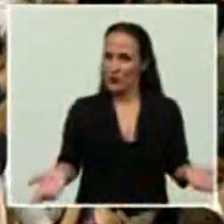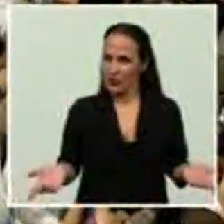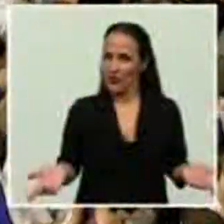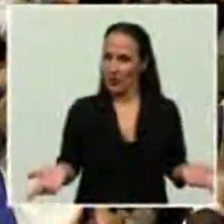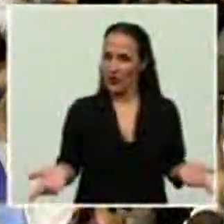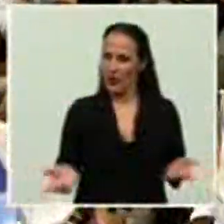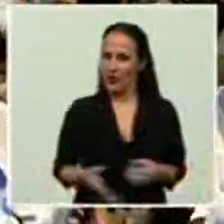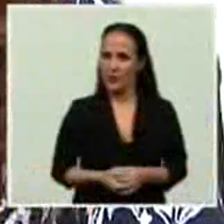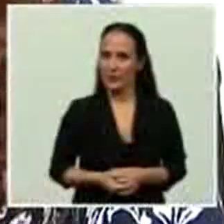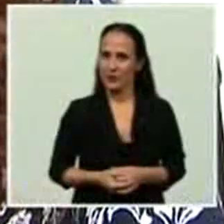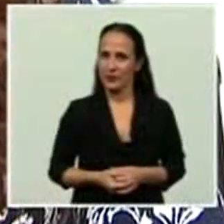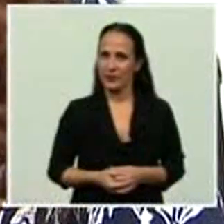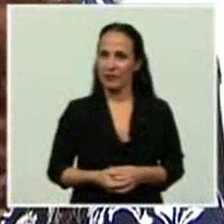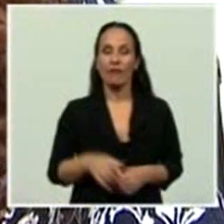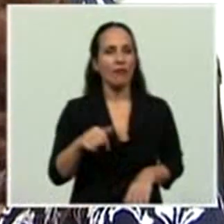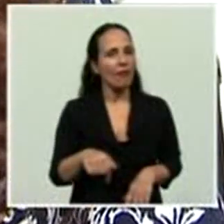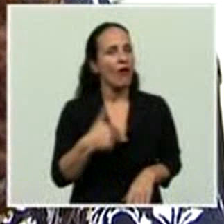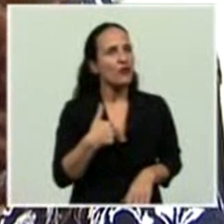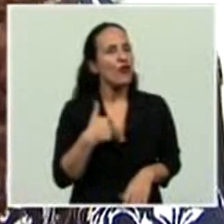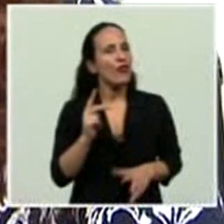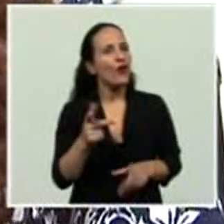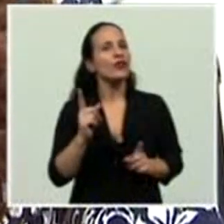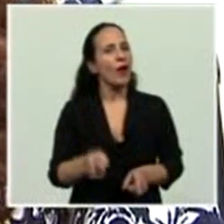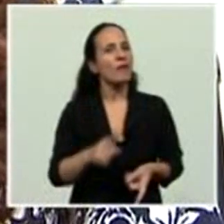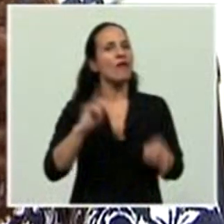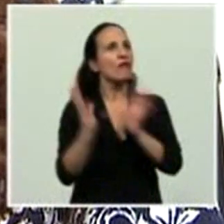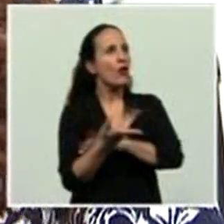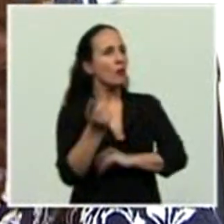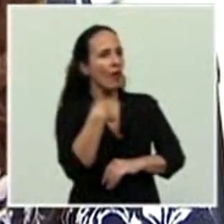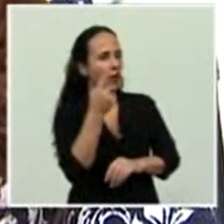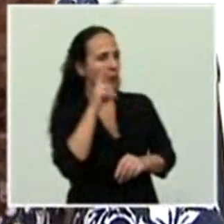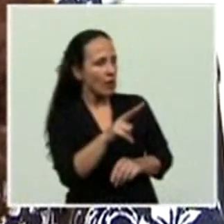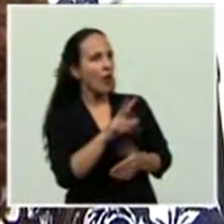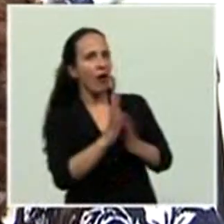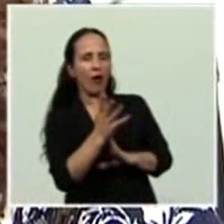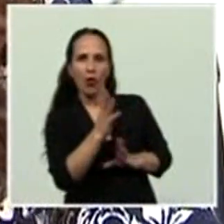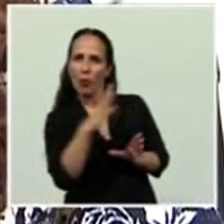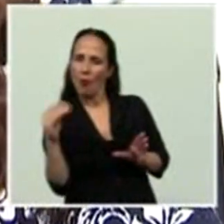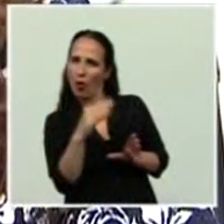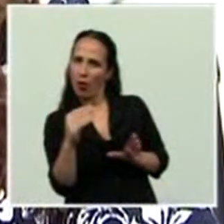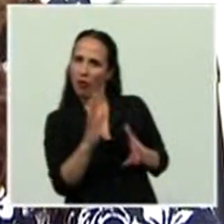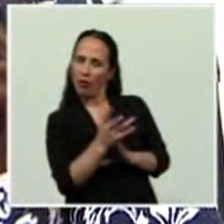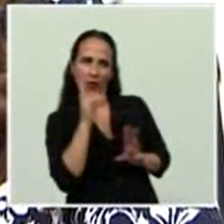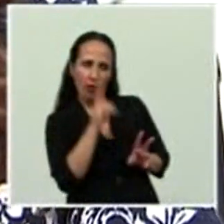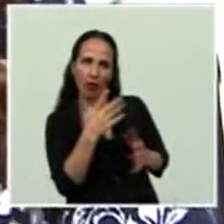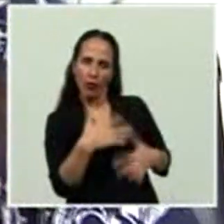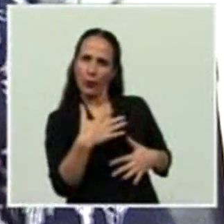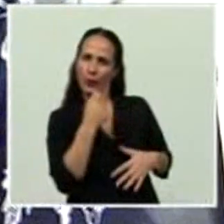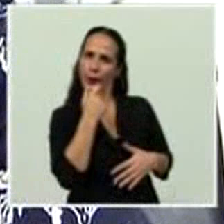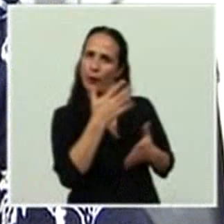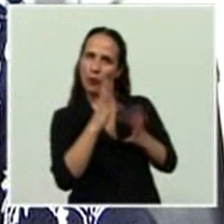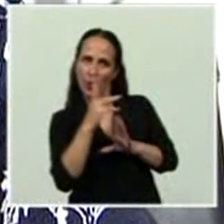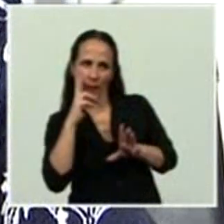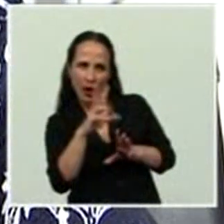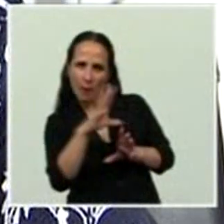orgullo argentino yo digo y al mismo tiempo también ejemplo porque muchas veces y lo digo lo digo bueno